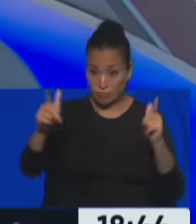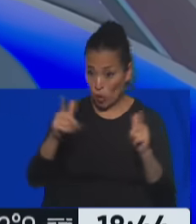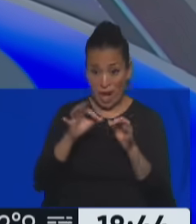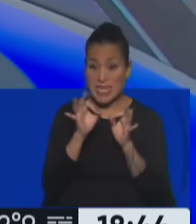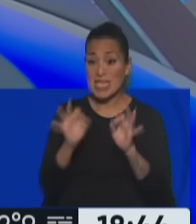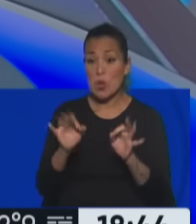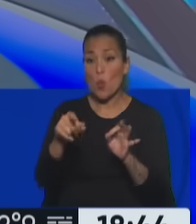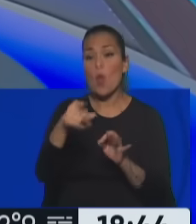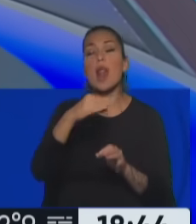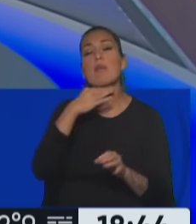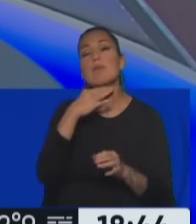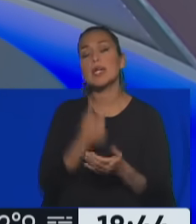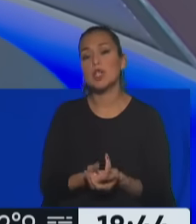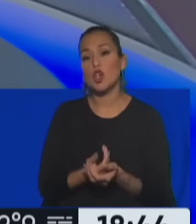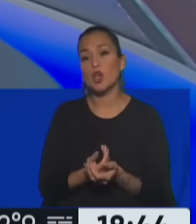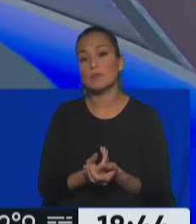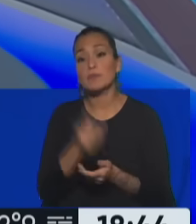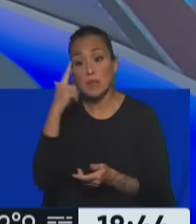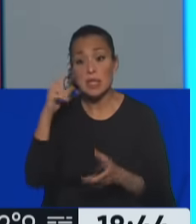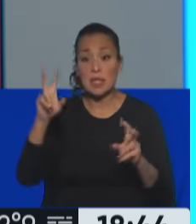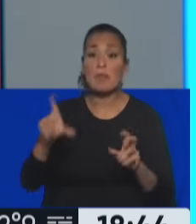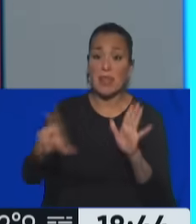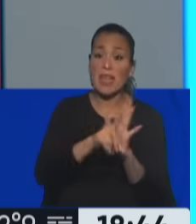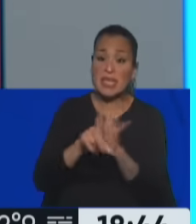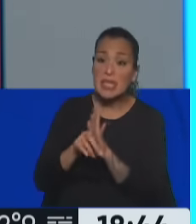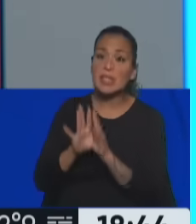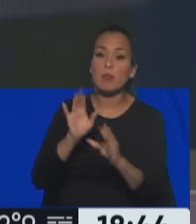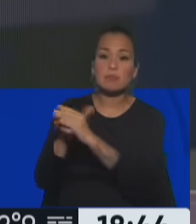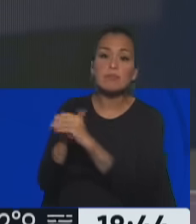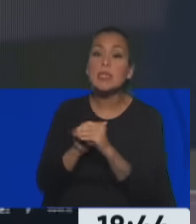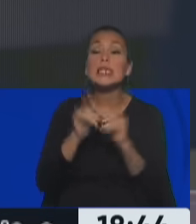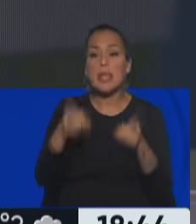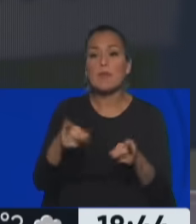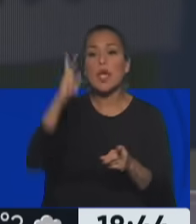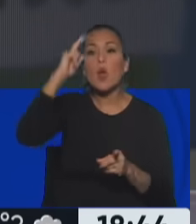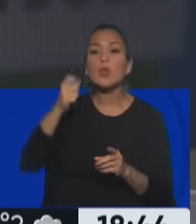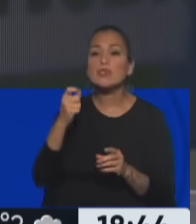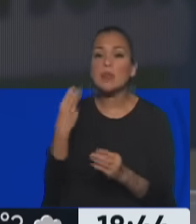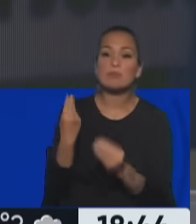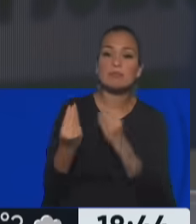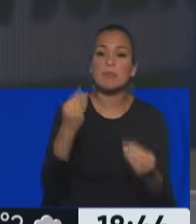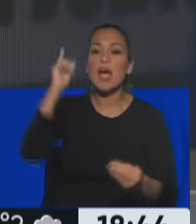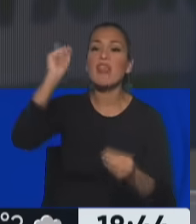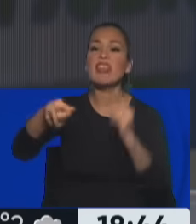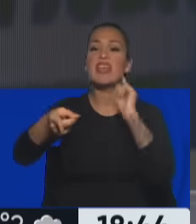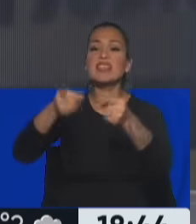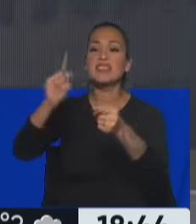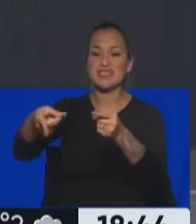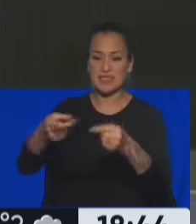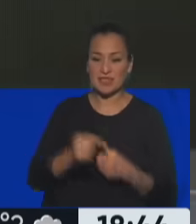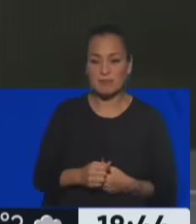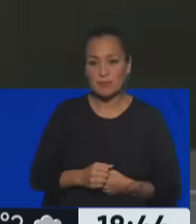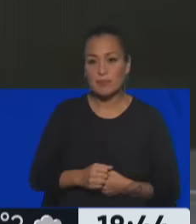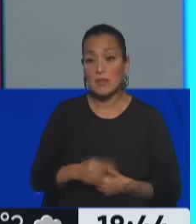el Poder Ejecutivo, el Legislativo y el Judicial es por nominaciones. Bueno, incluida los integrantes de la Corte Suprema de Justicia, que no es un dato menor